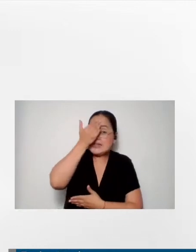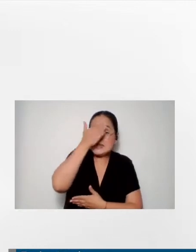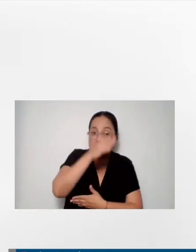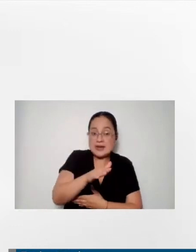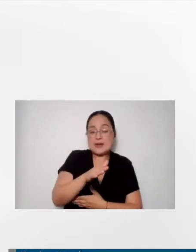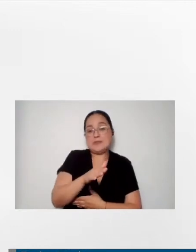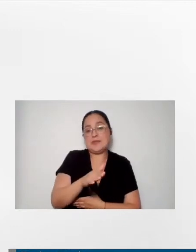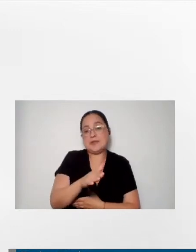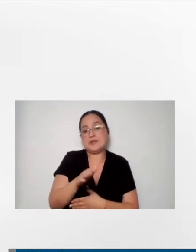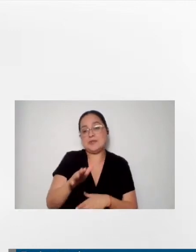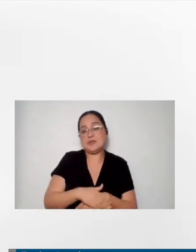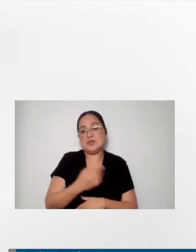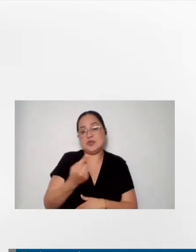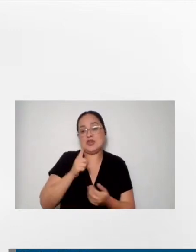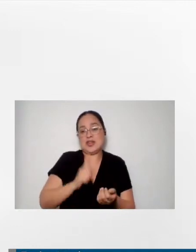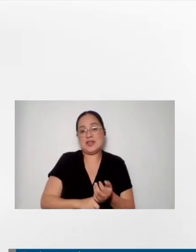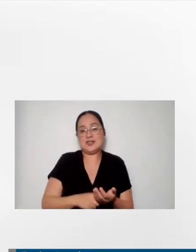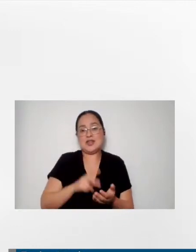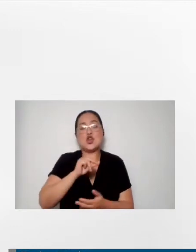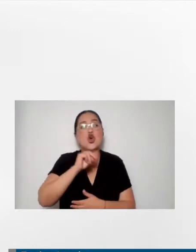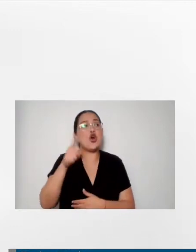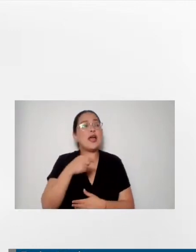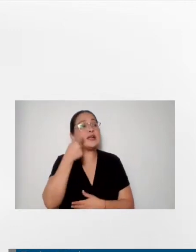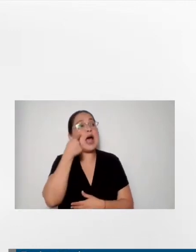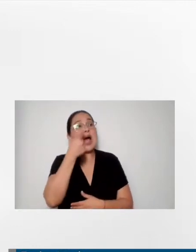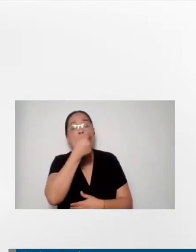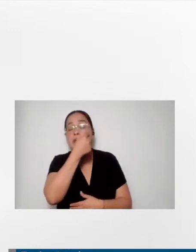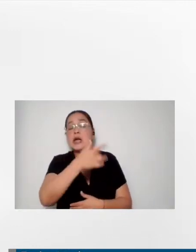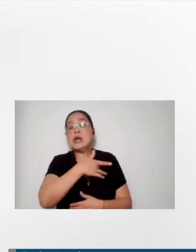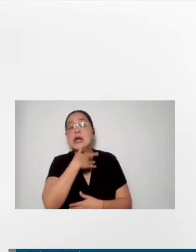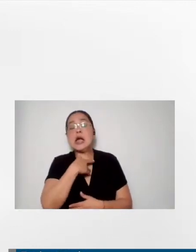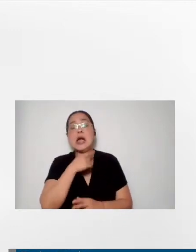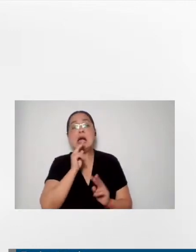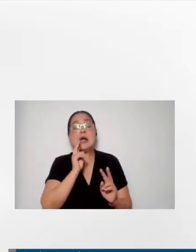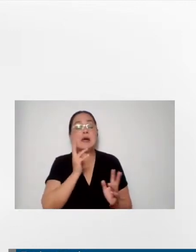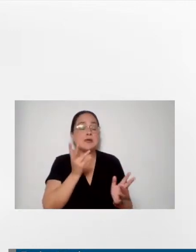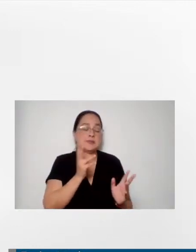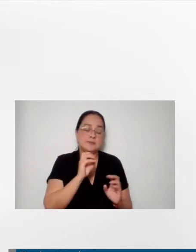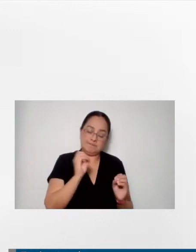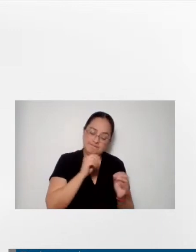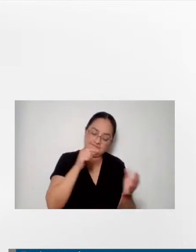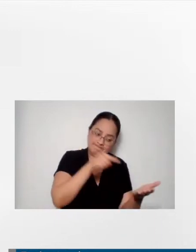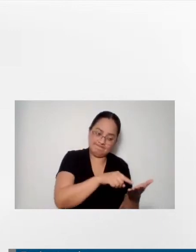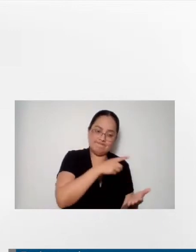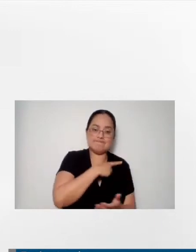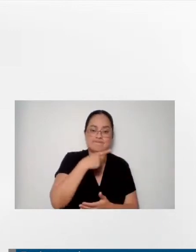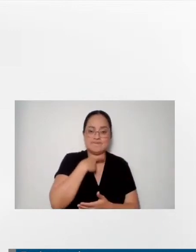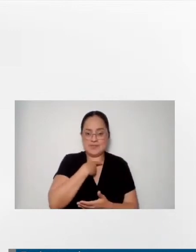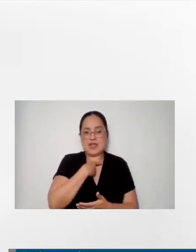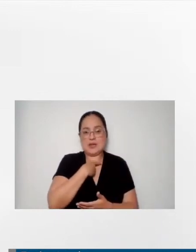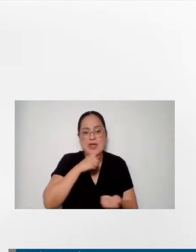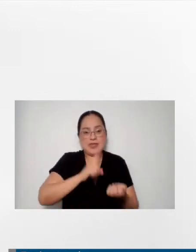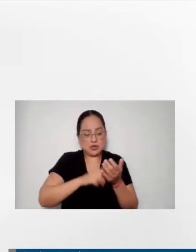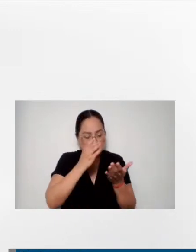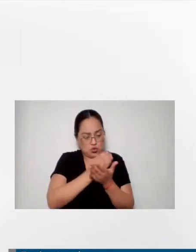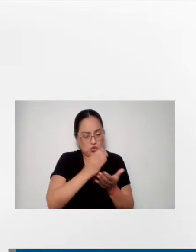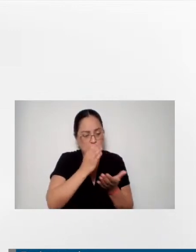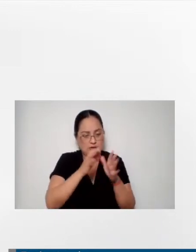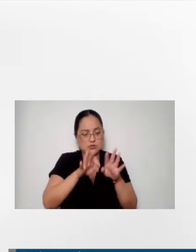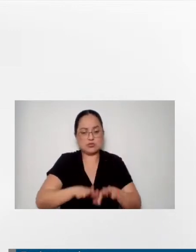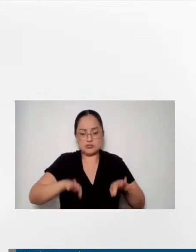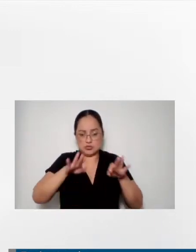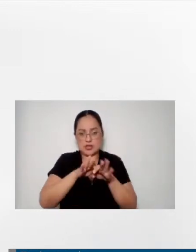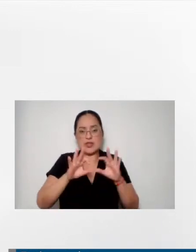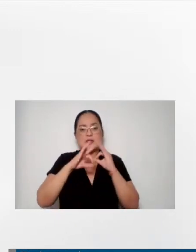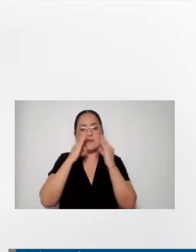ni siquiera sería optativo, ¿no? O sea, es muy importante acercarse a la jurisprudencia y los cuadernos de jurisprudencia son una manera